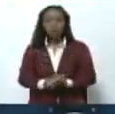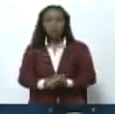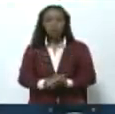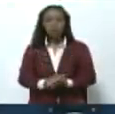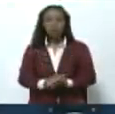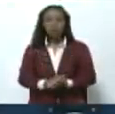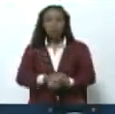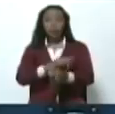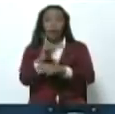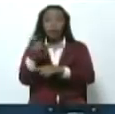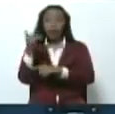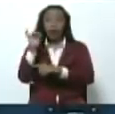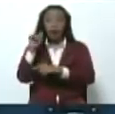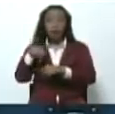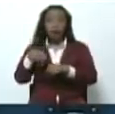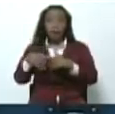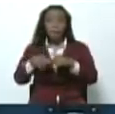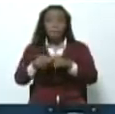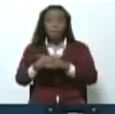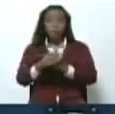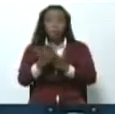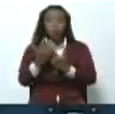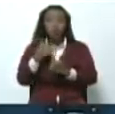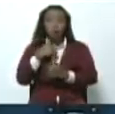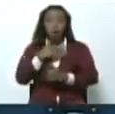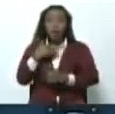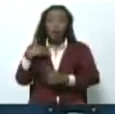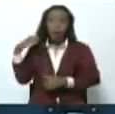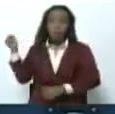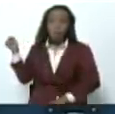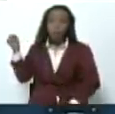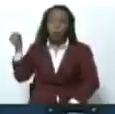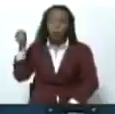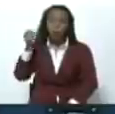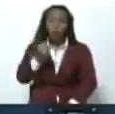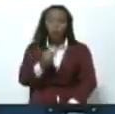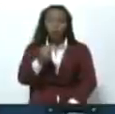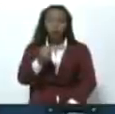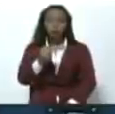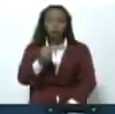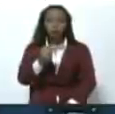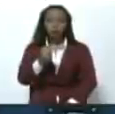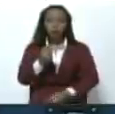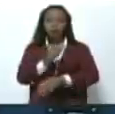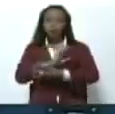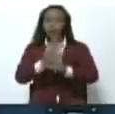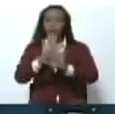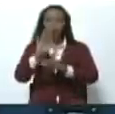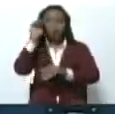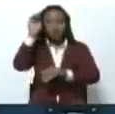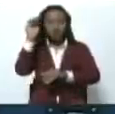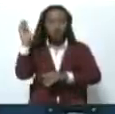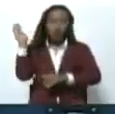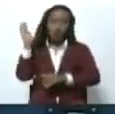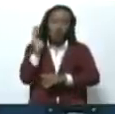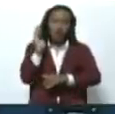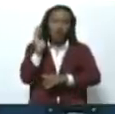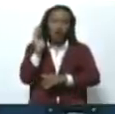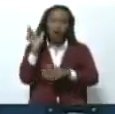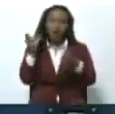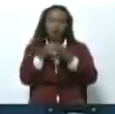Eso es, en esta madrugada quiero traerlo. Ya vendrán el comando de